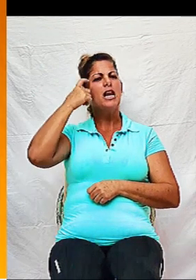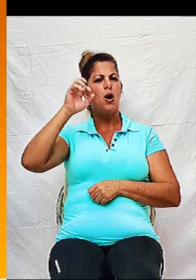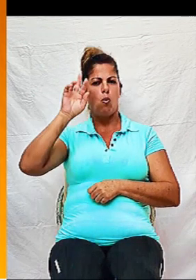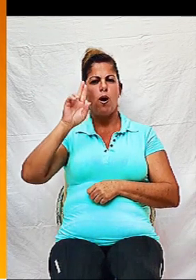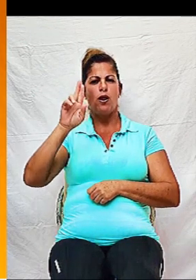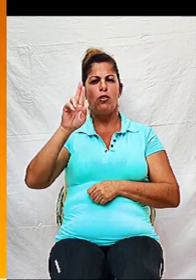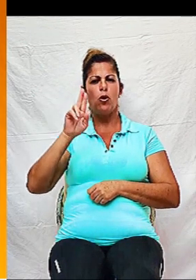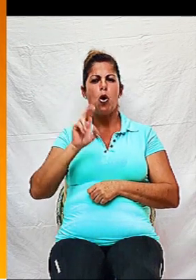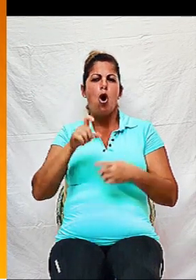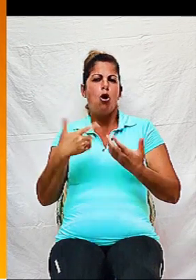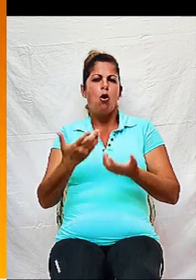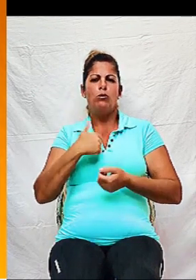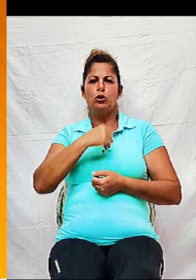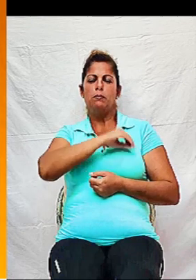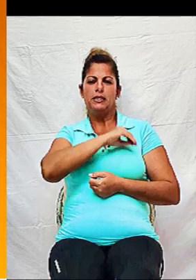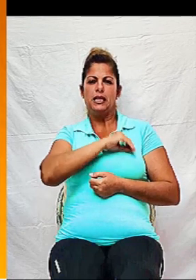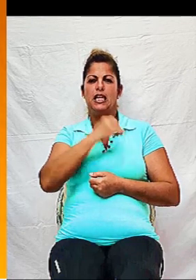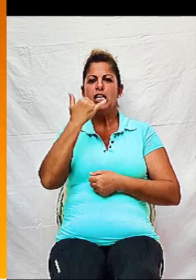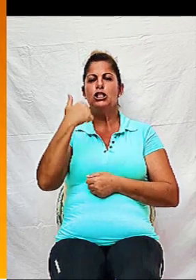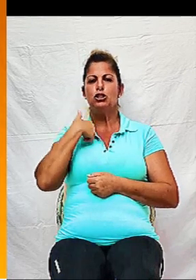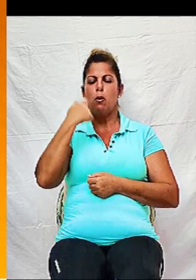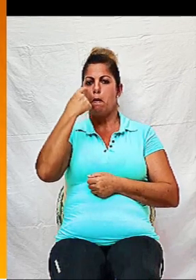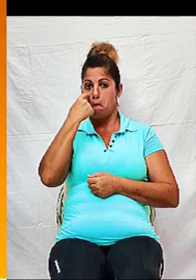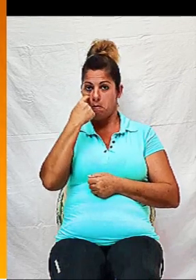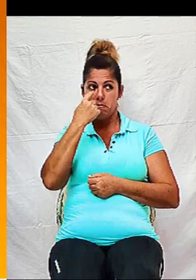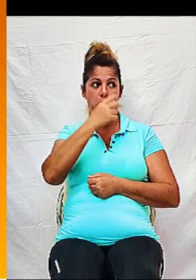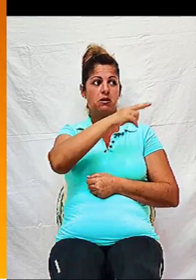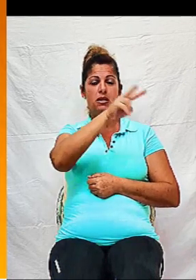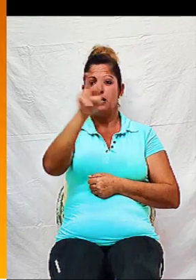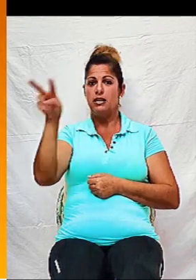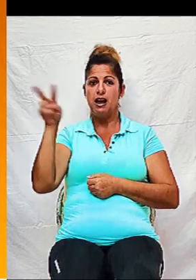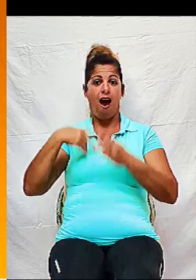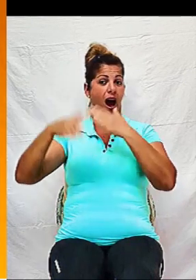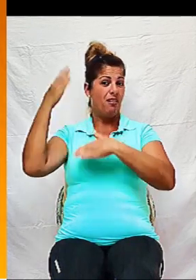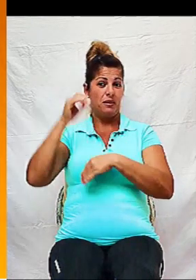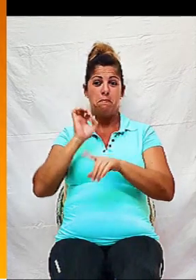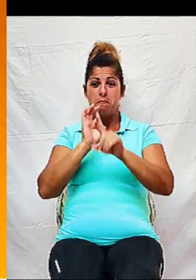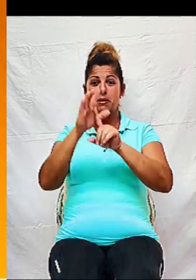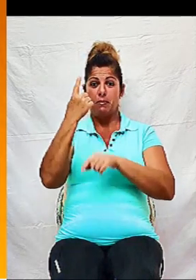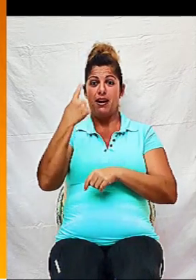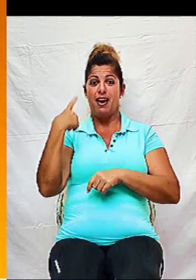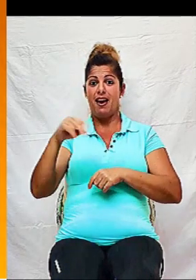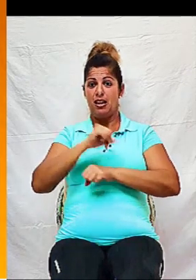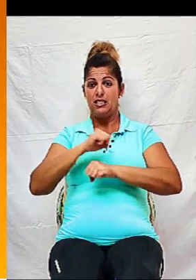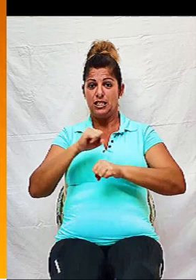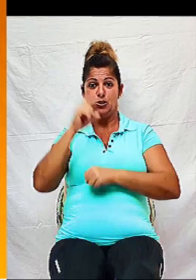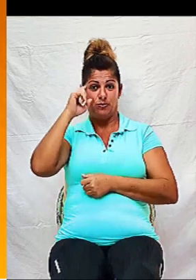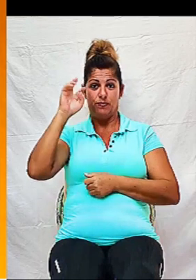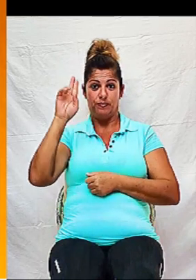Recuerdo cómo me sentí y cómo miré a mi alrededor durante el primer ejercicio.